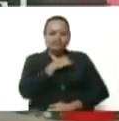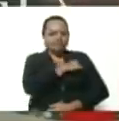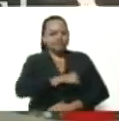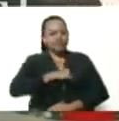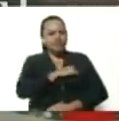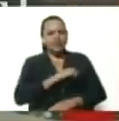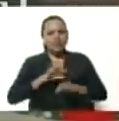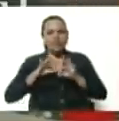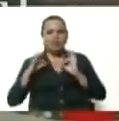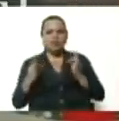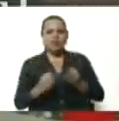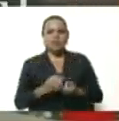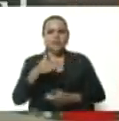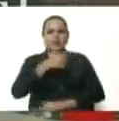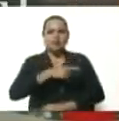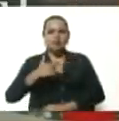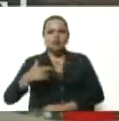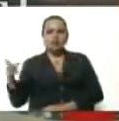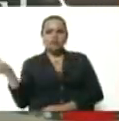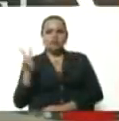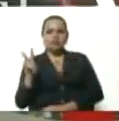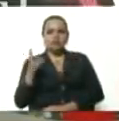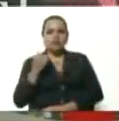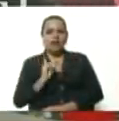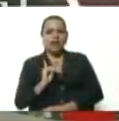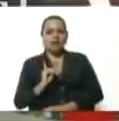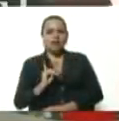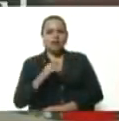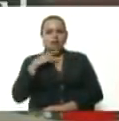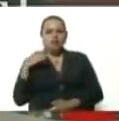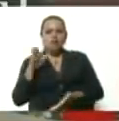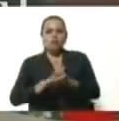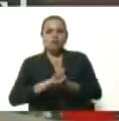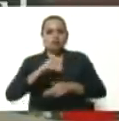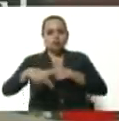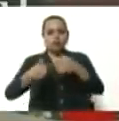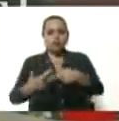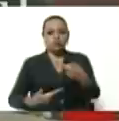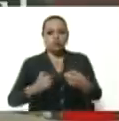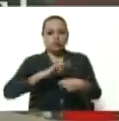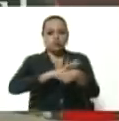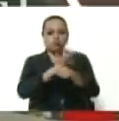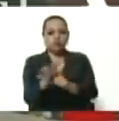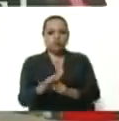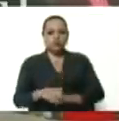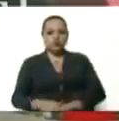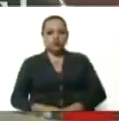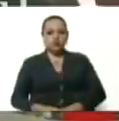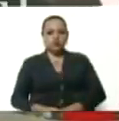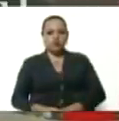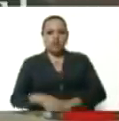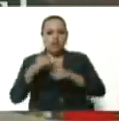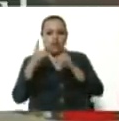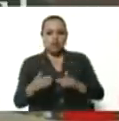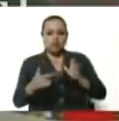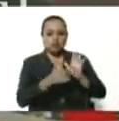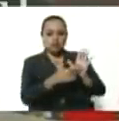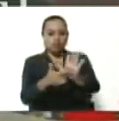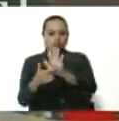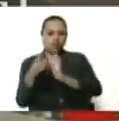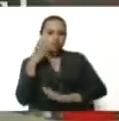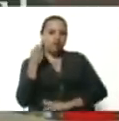familia de los venezolanos y venezolanas que se los ha llevado el coronavirus. Y debemos sacar experiencia en